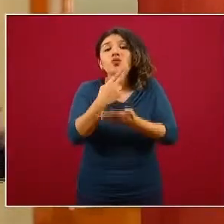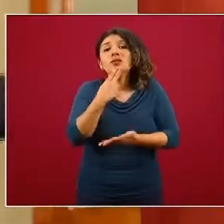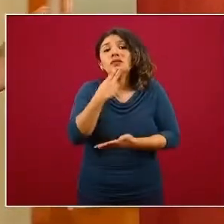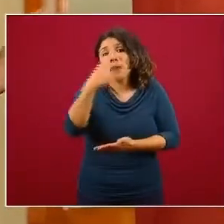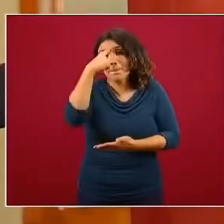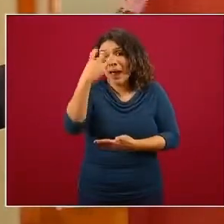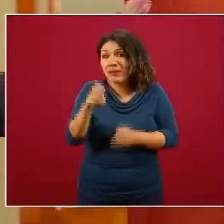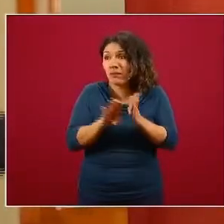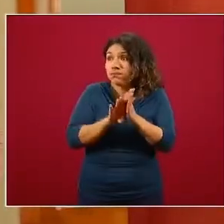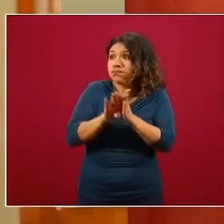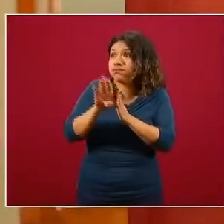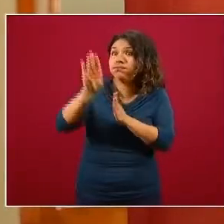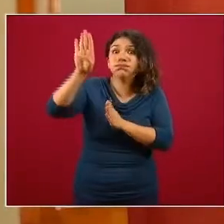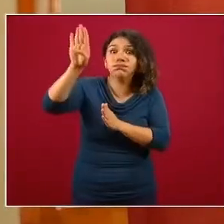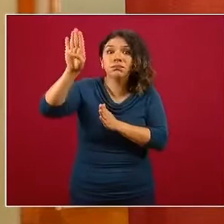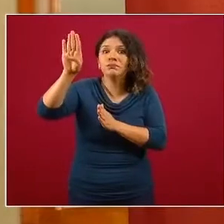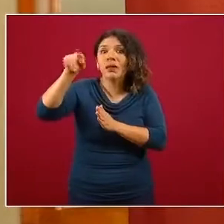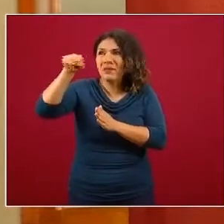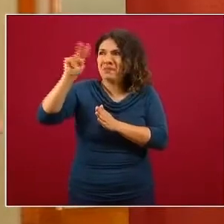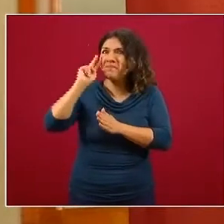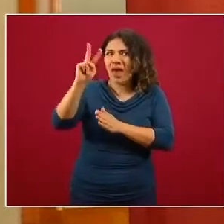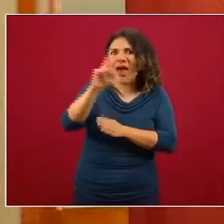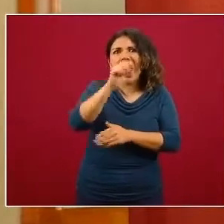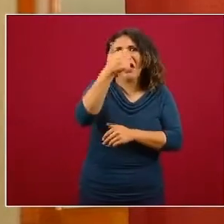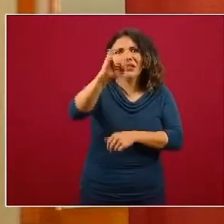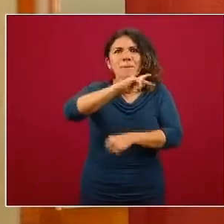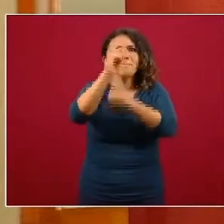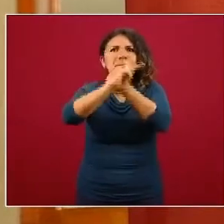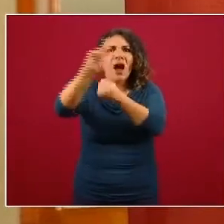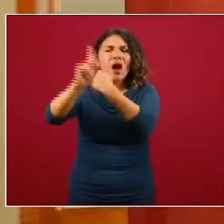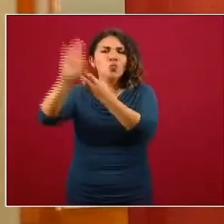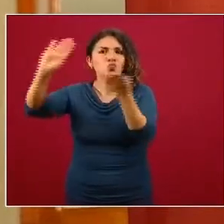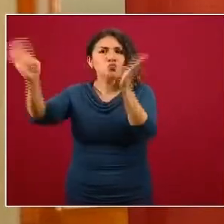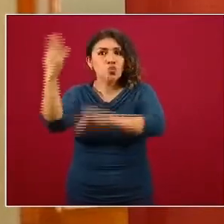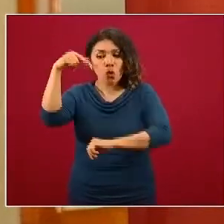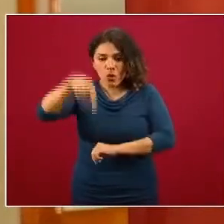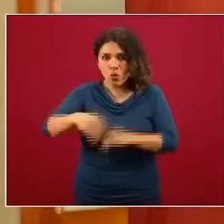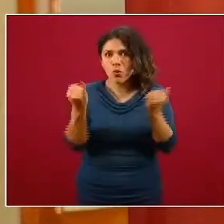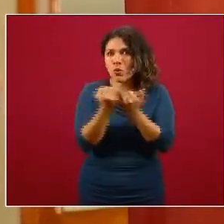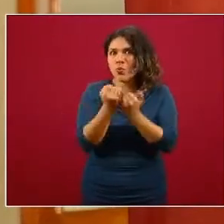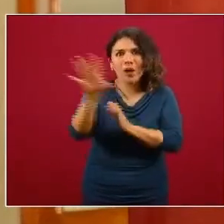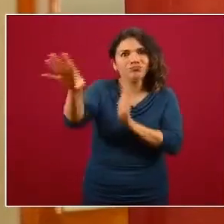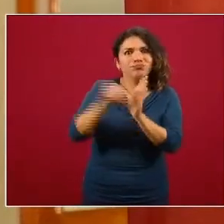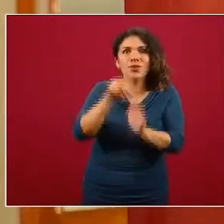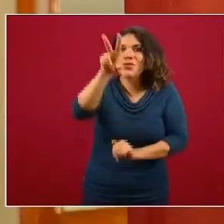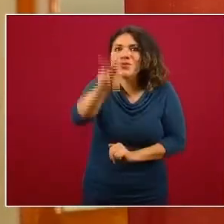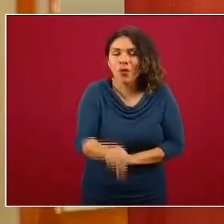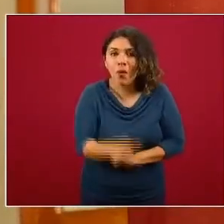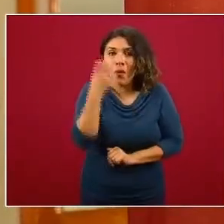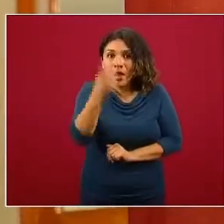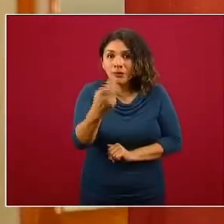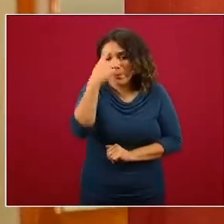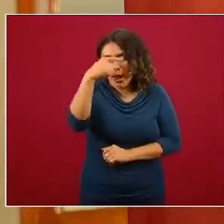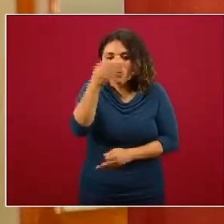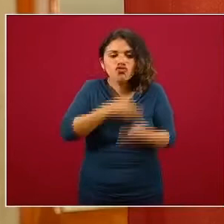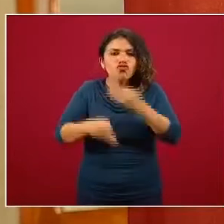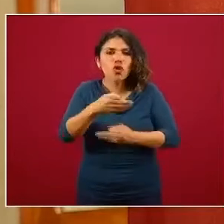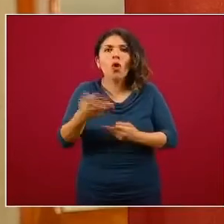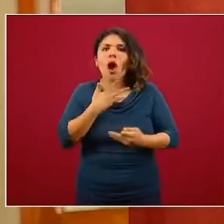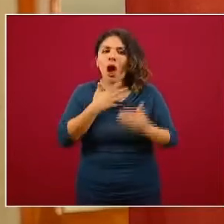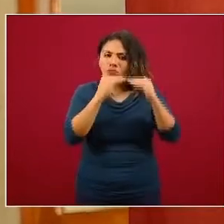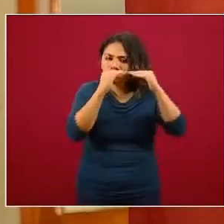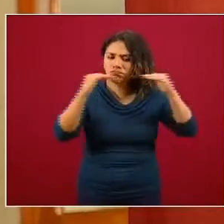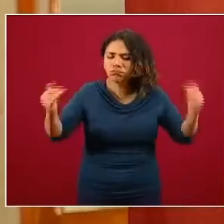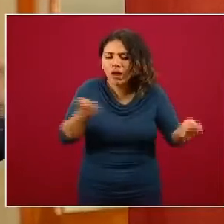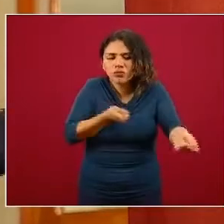estos incrementos de casos que estamos observando a nivel mundial, también en nuestro país, no se presenten y estemos todos alineados